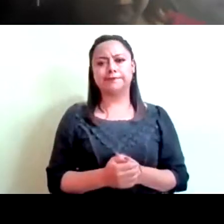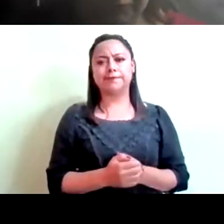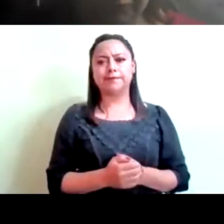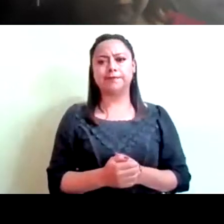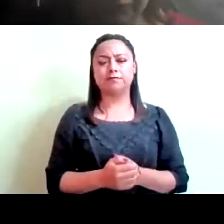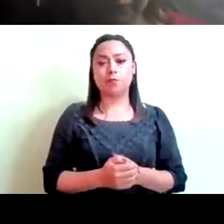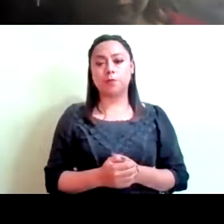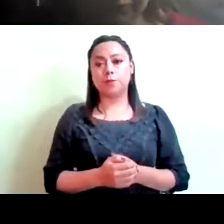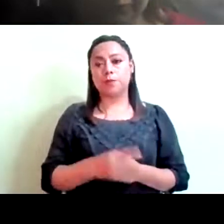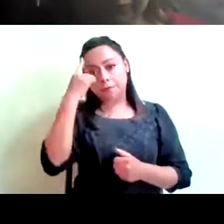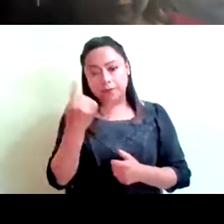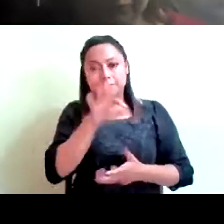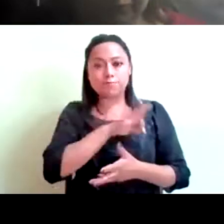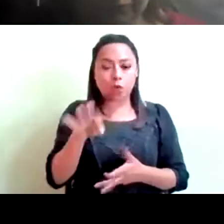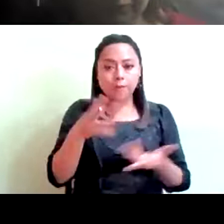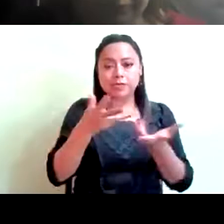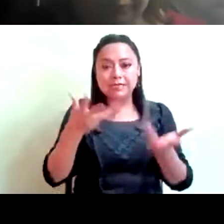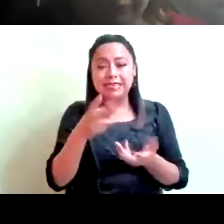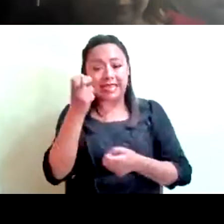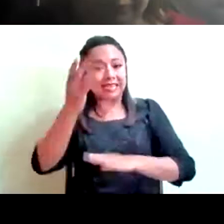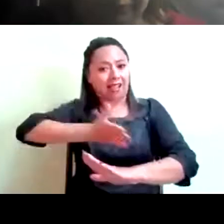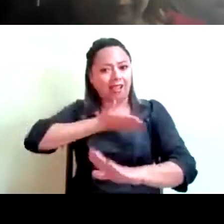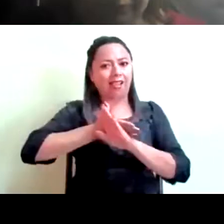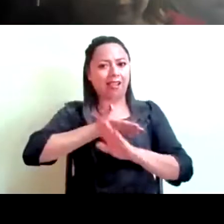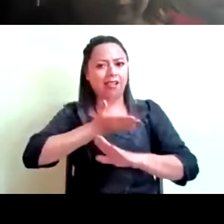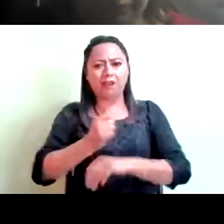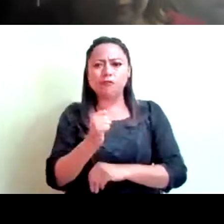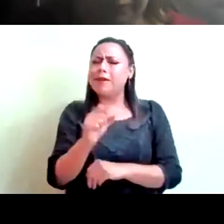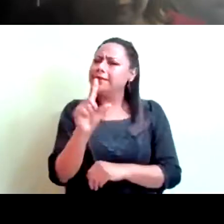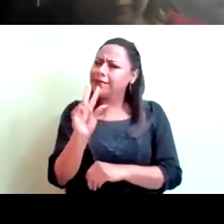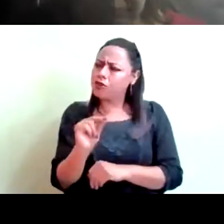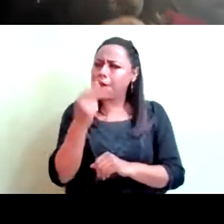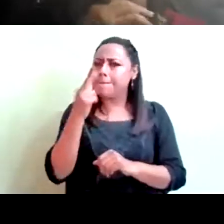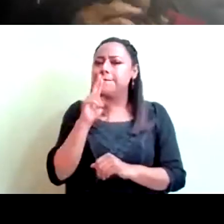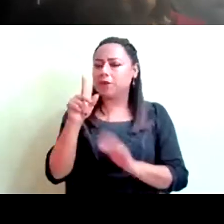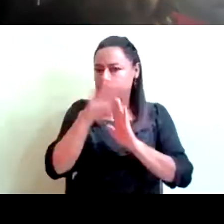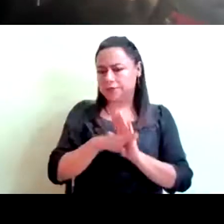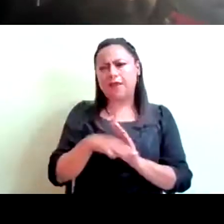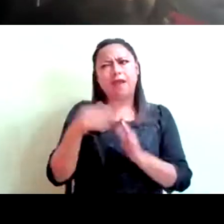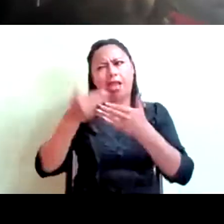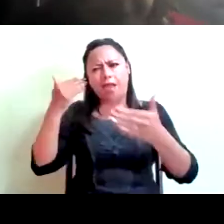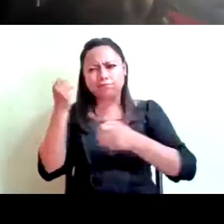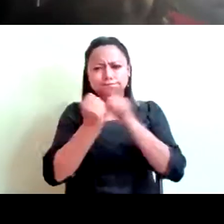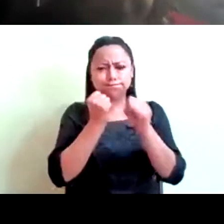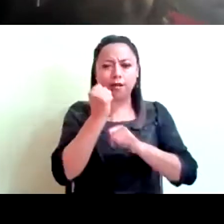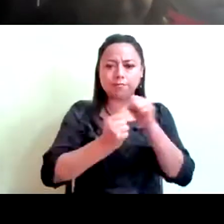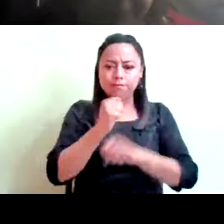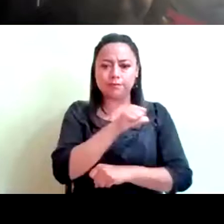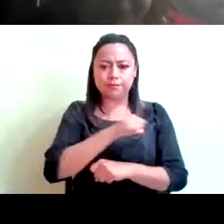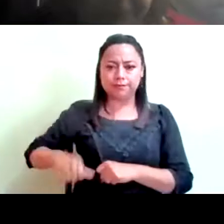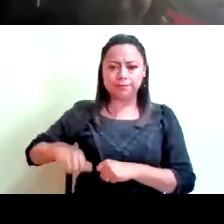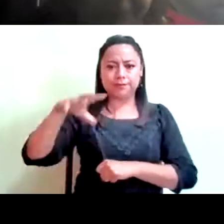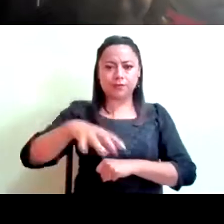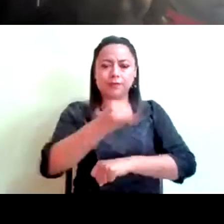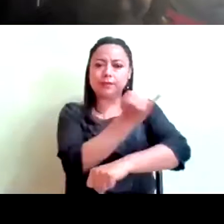hacer que no nos pegue tan fuerte. Había hace muchos años en esta alcaldía de